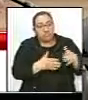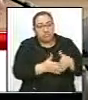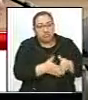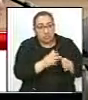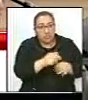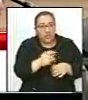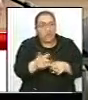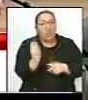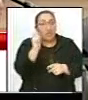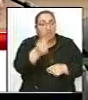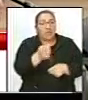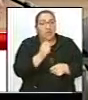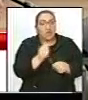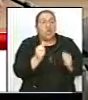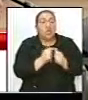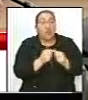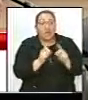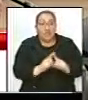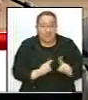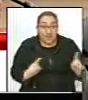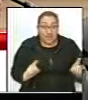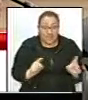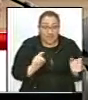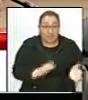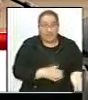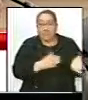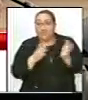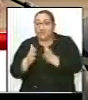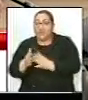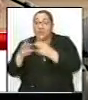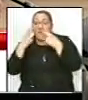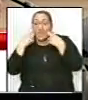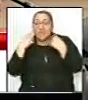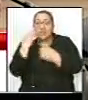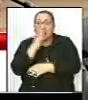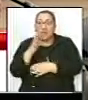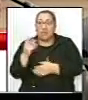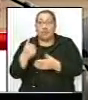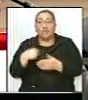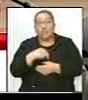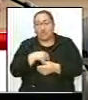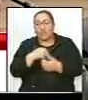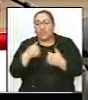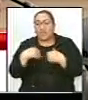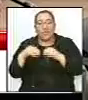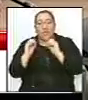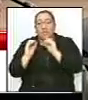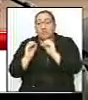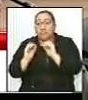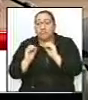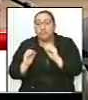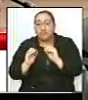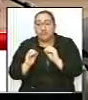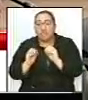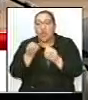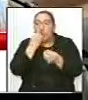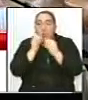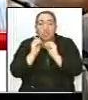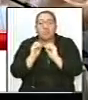debe ser, con la diferencia en la selva, que tenemos que hacer acuicultura a través